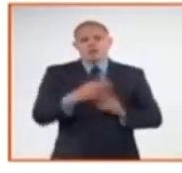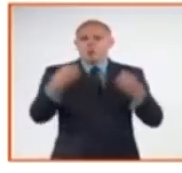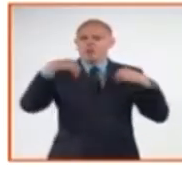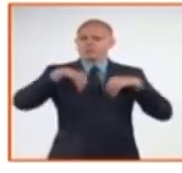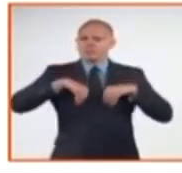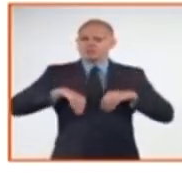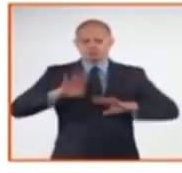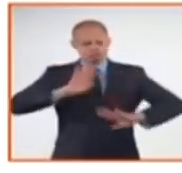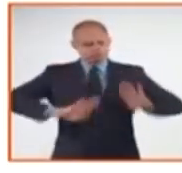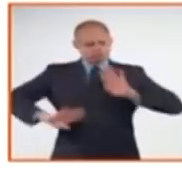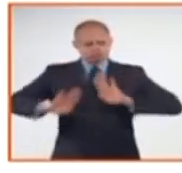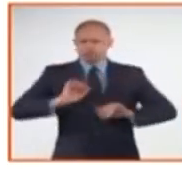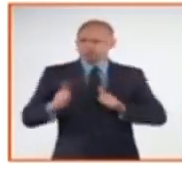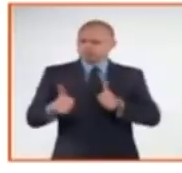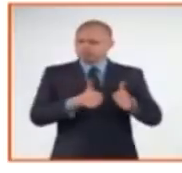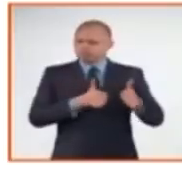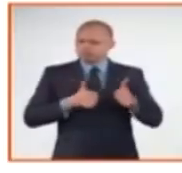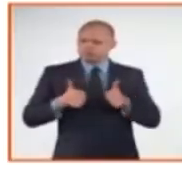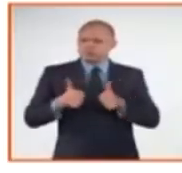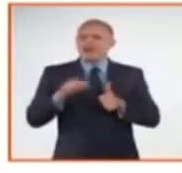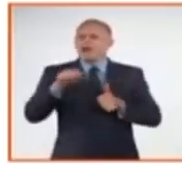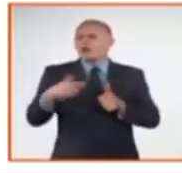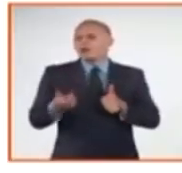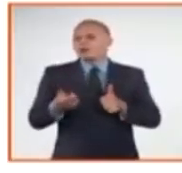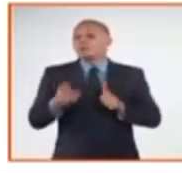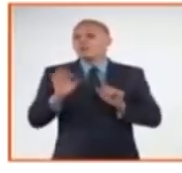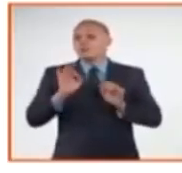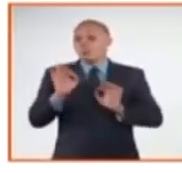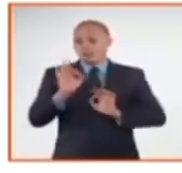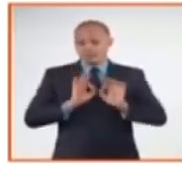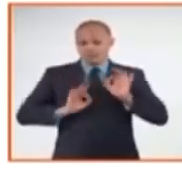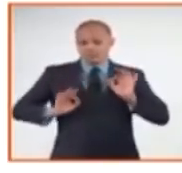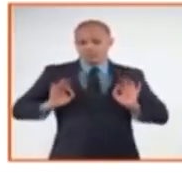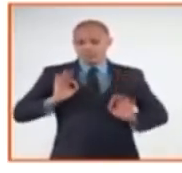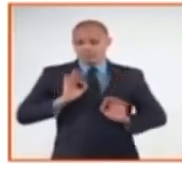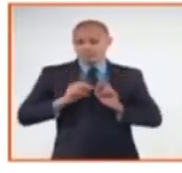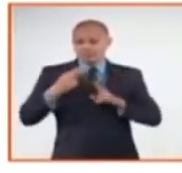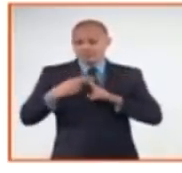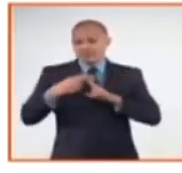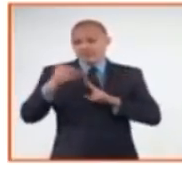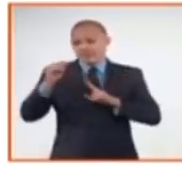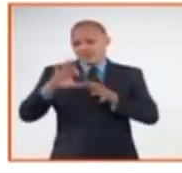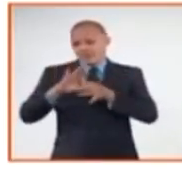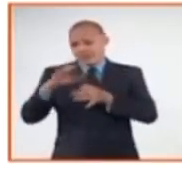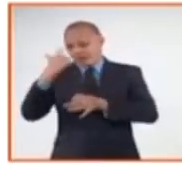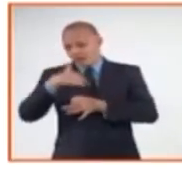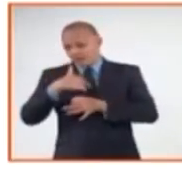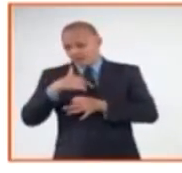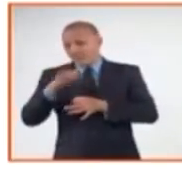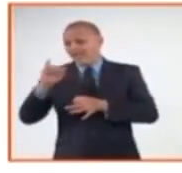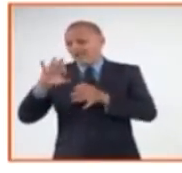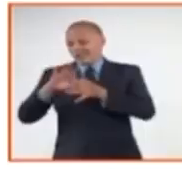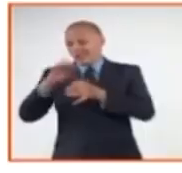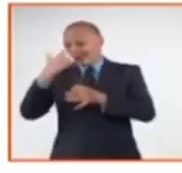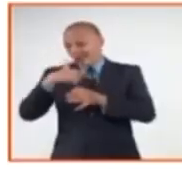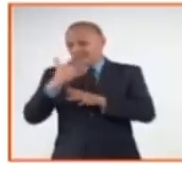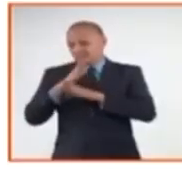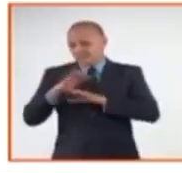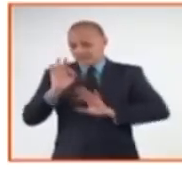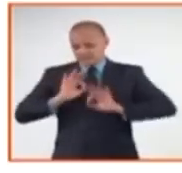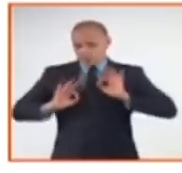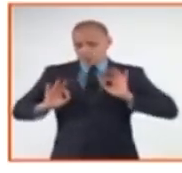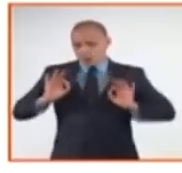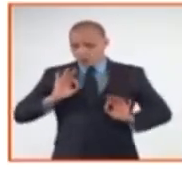de igea eso es realmente nos estimula mucho a nosotros porque podríamos estar en condiciones de tener